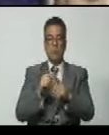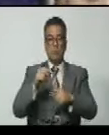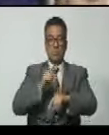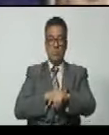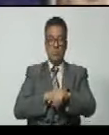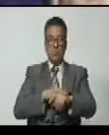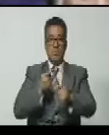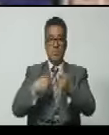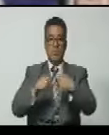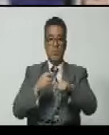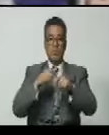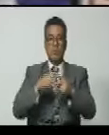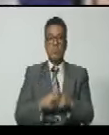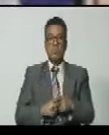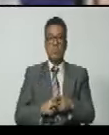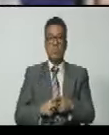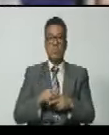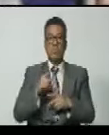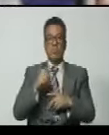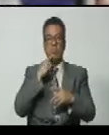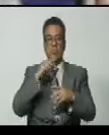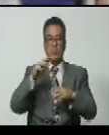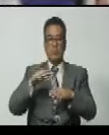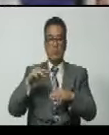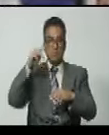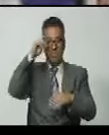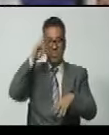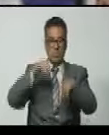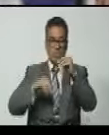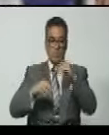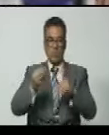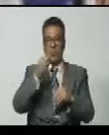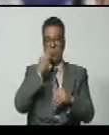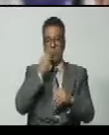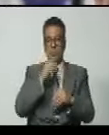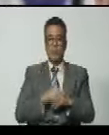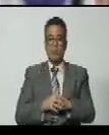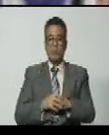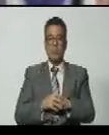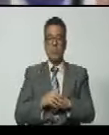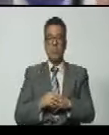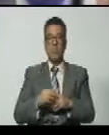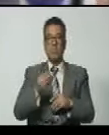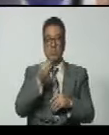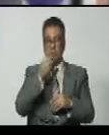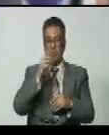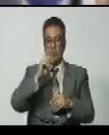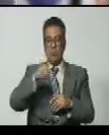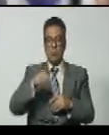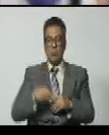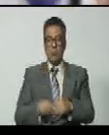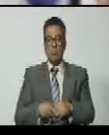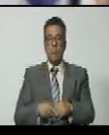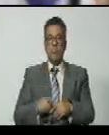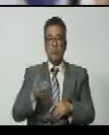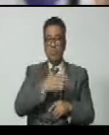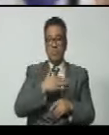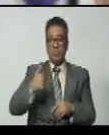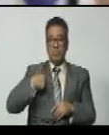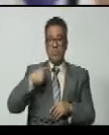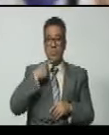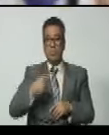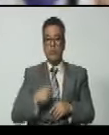gestión administrativa, pero es magíster en alimentación y nutrición, lo cual quiere decir